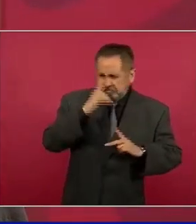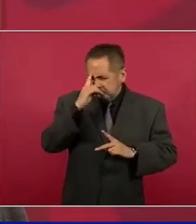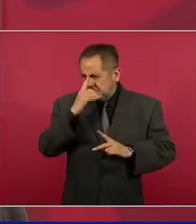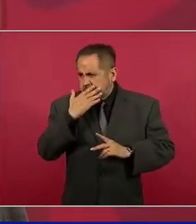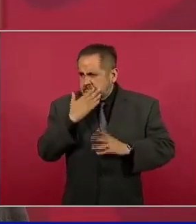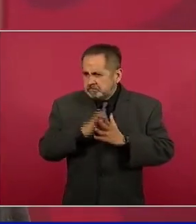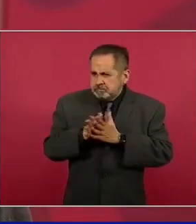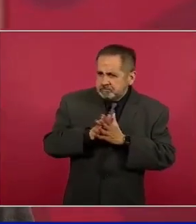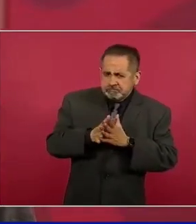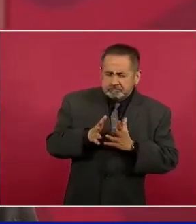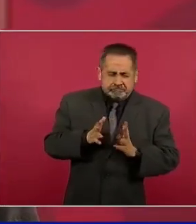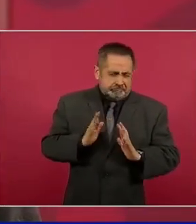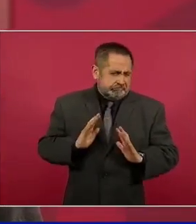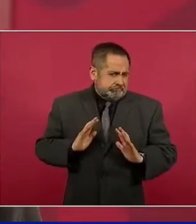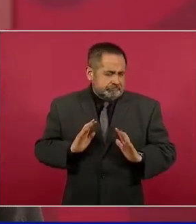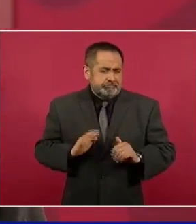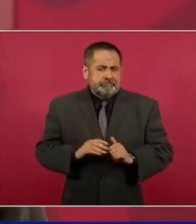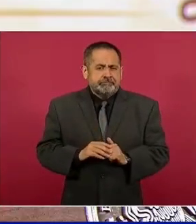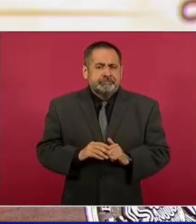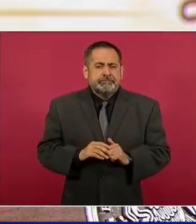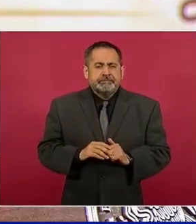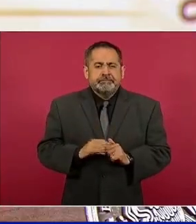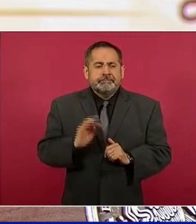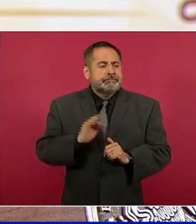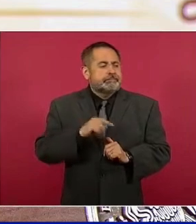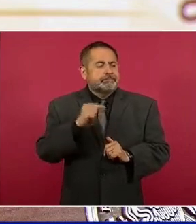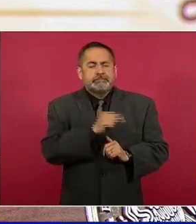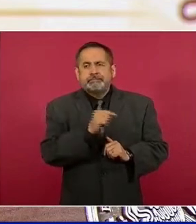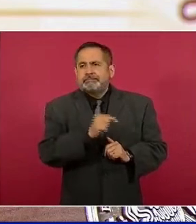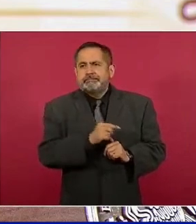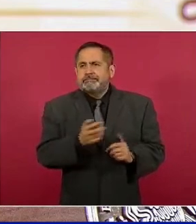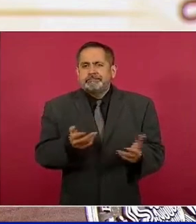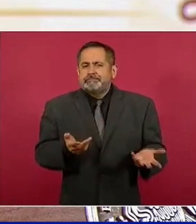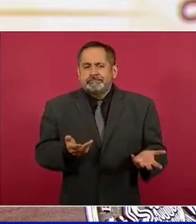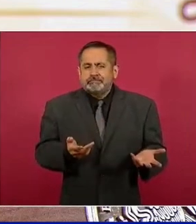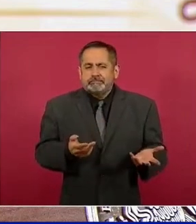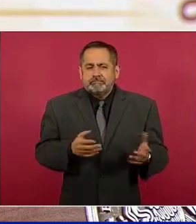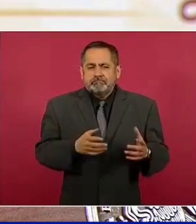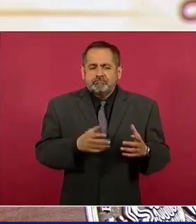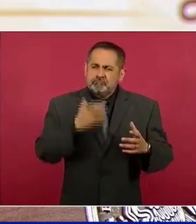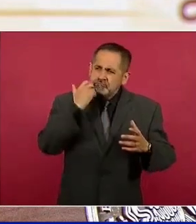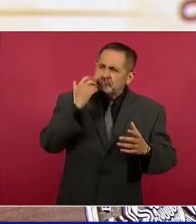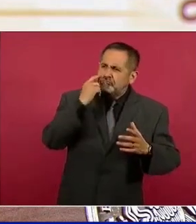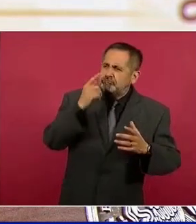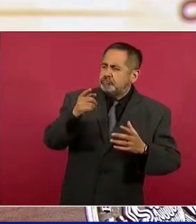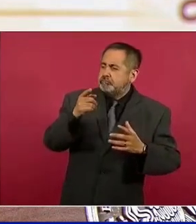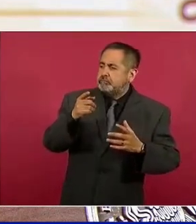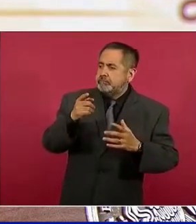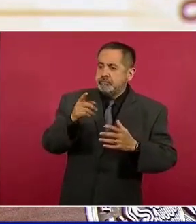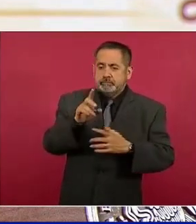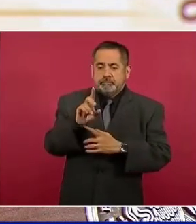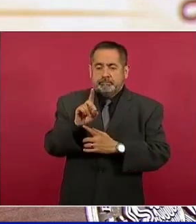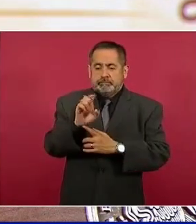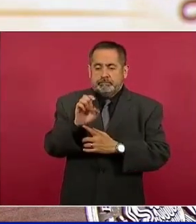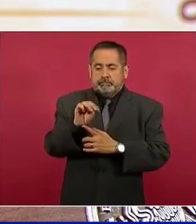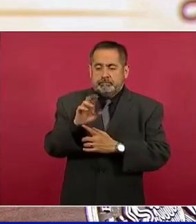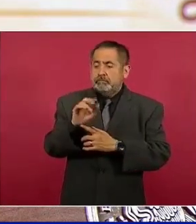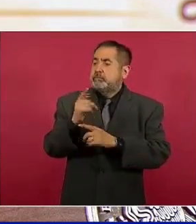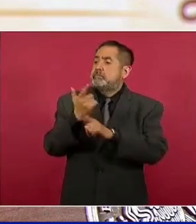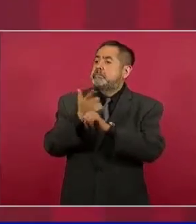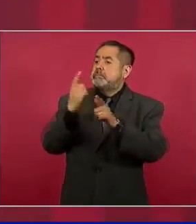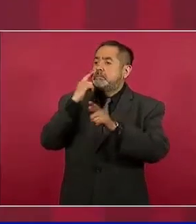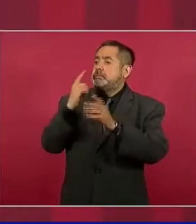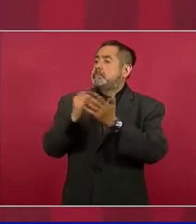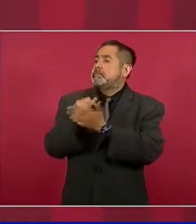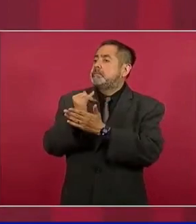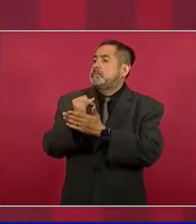interesados, si van a buscar la democracia solo cuando piensan